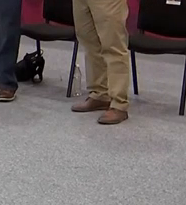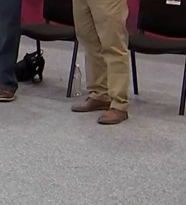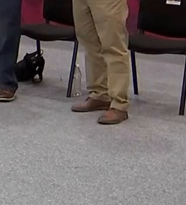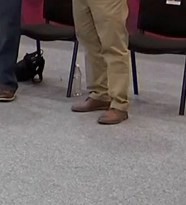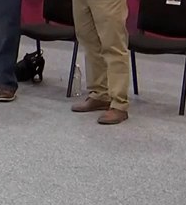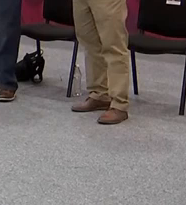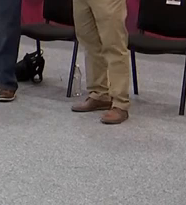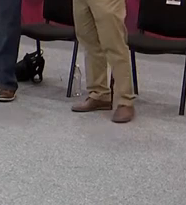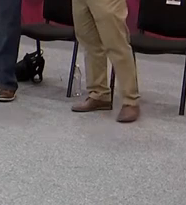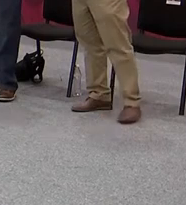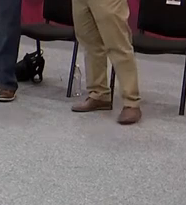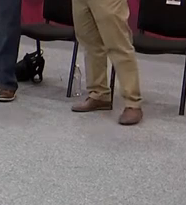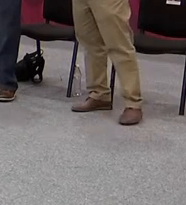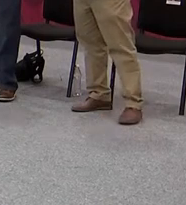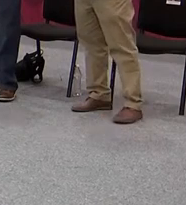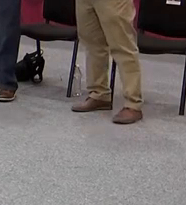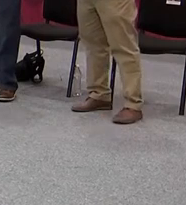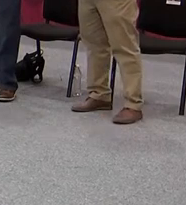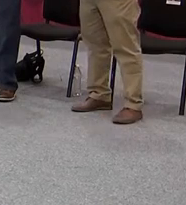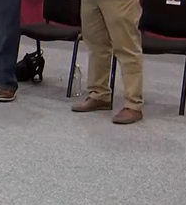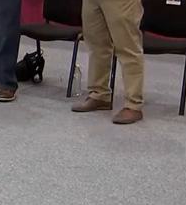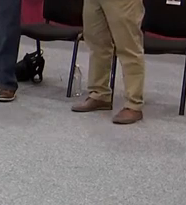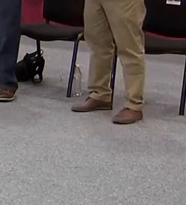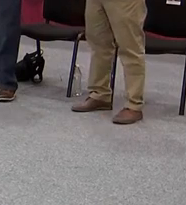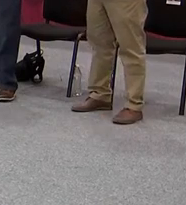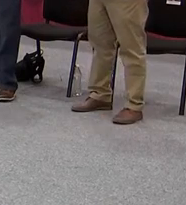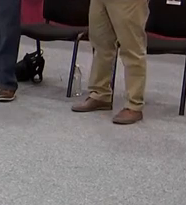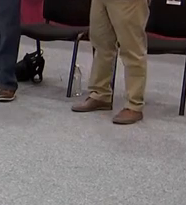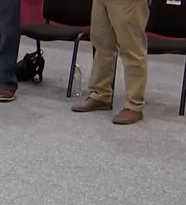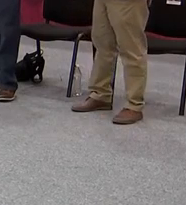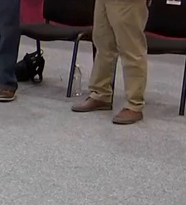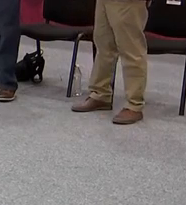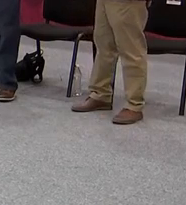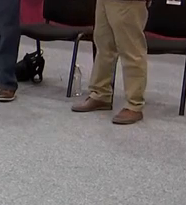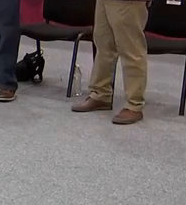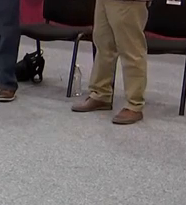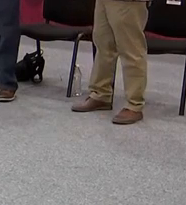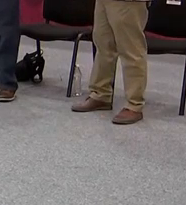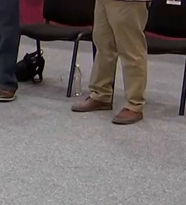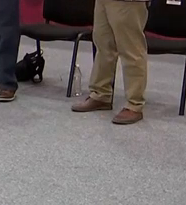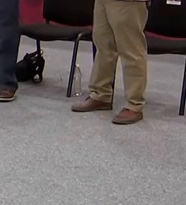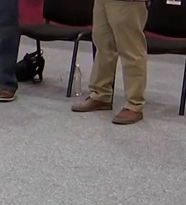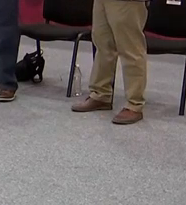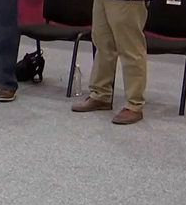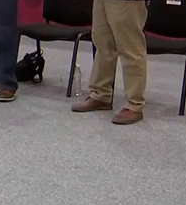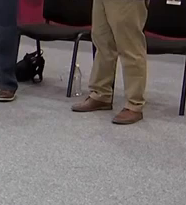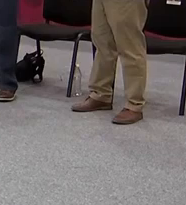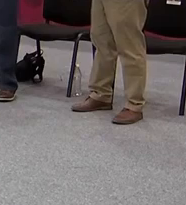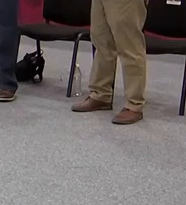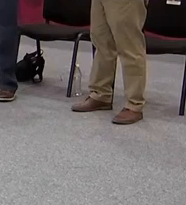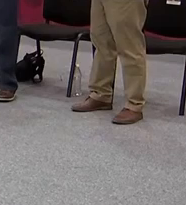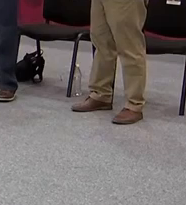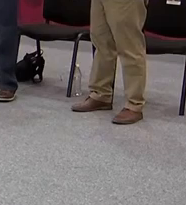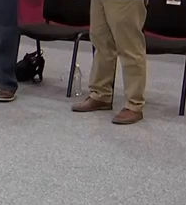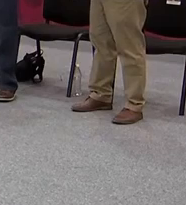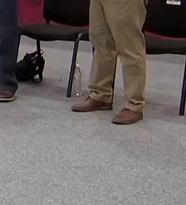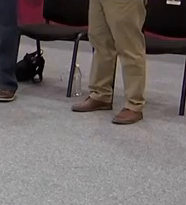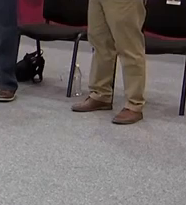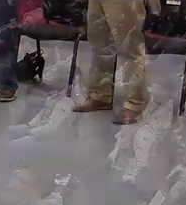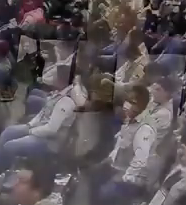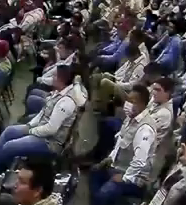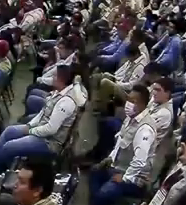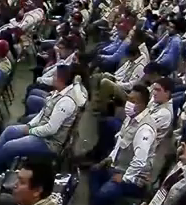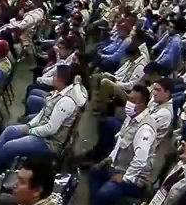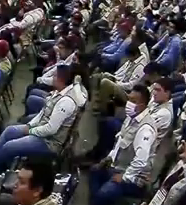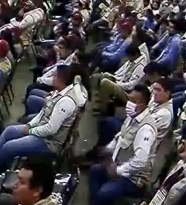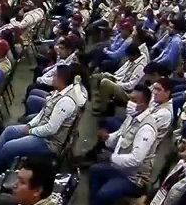los representantes de los medios de comunicación y a quienes nos siguen a través de las redes sociales. Todas y todos ustedes sean